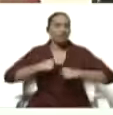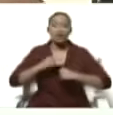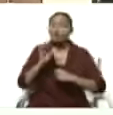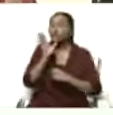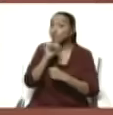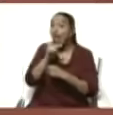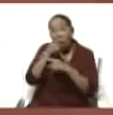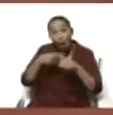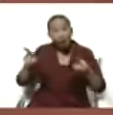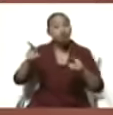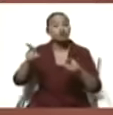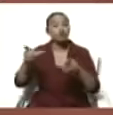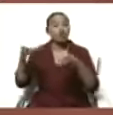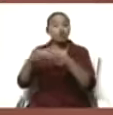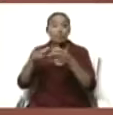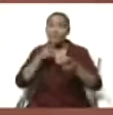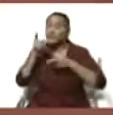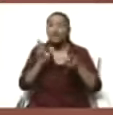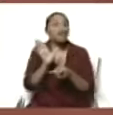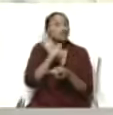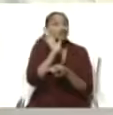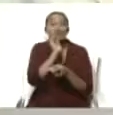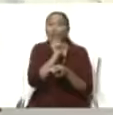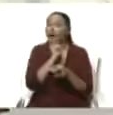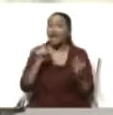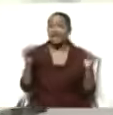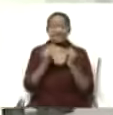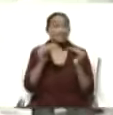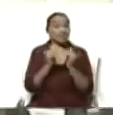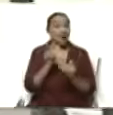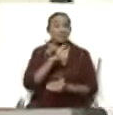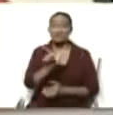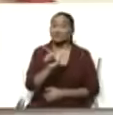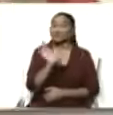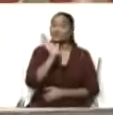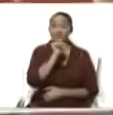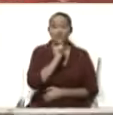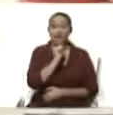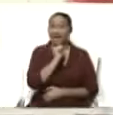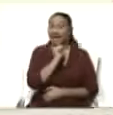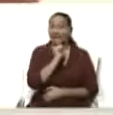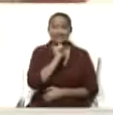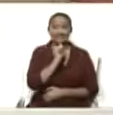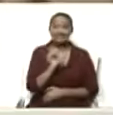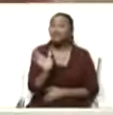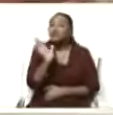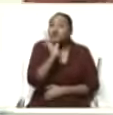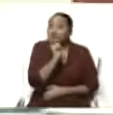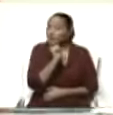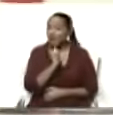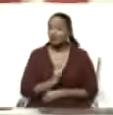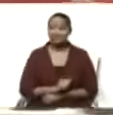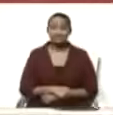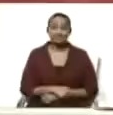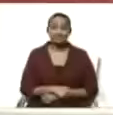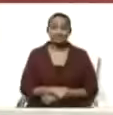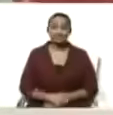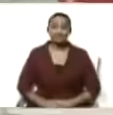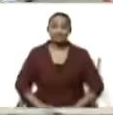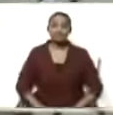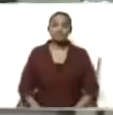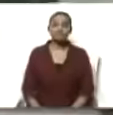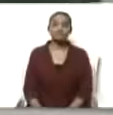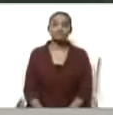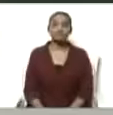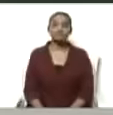nadie de la oposición venezolana ni sumado ni sumado